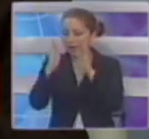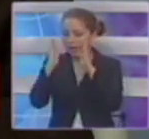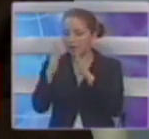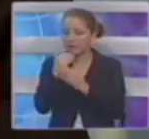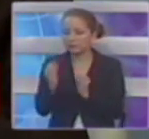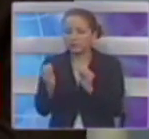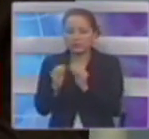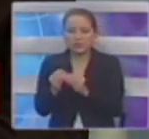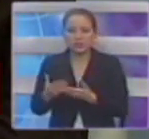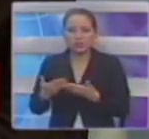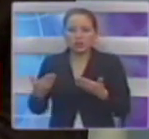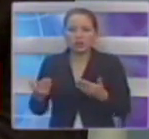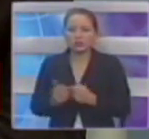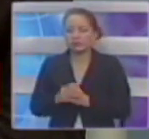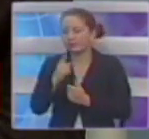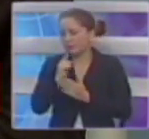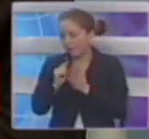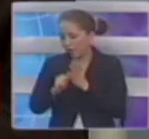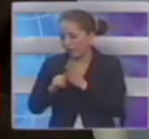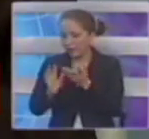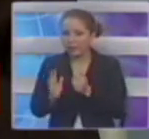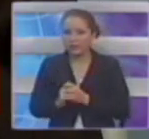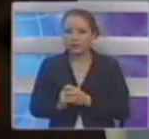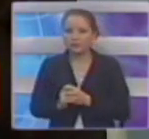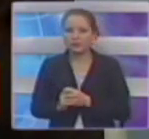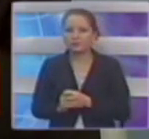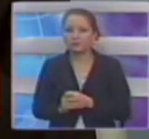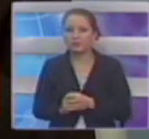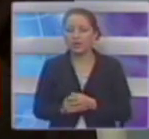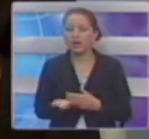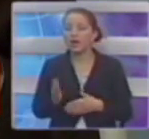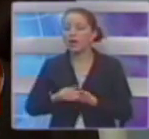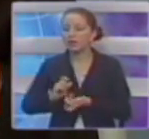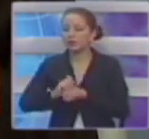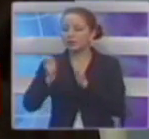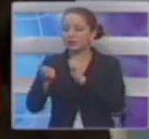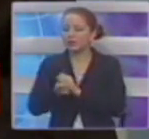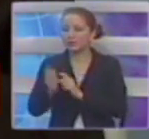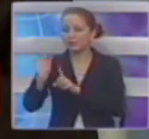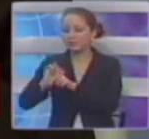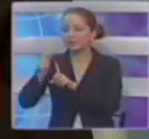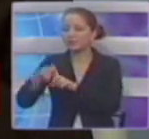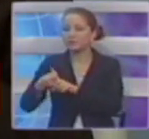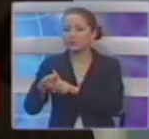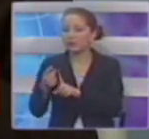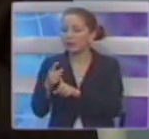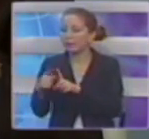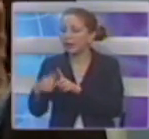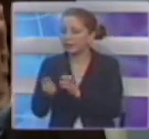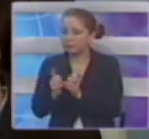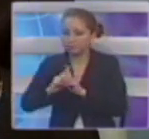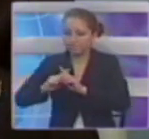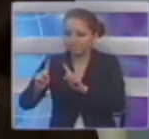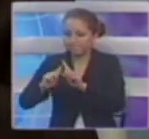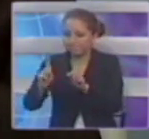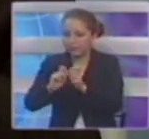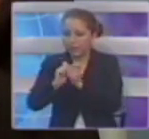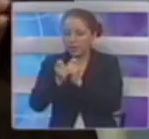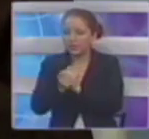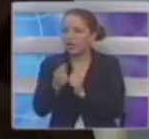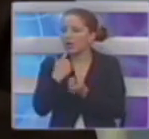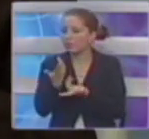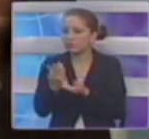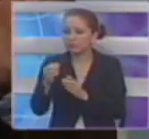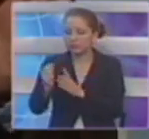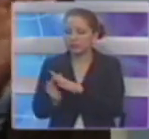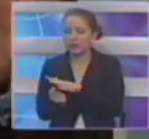hacer muchas cosas, como por ejemplo una reconversión bananera, es decir, ir diversificándonos en los